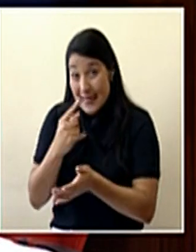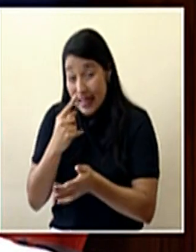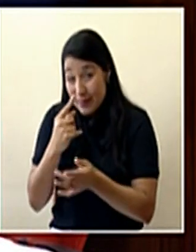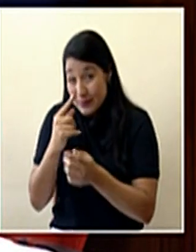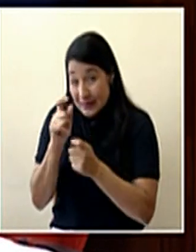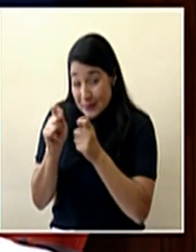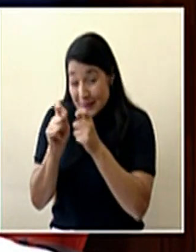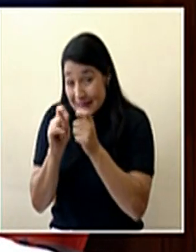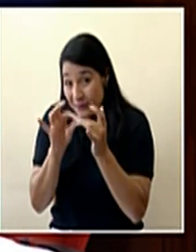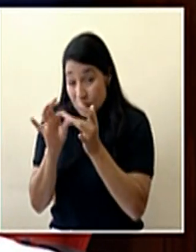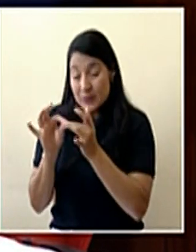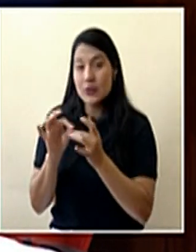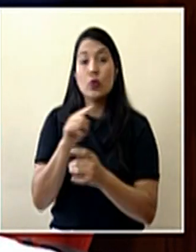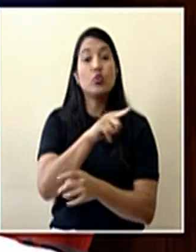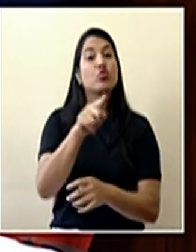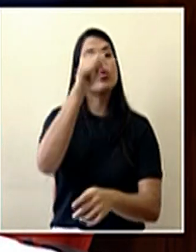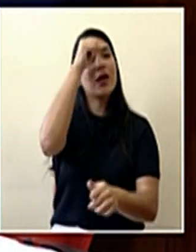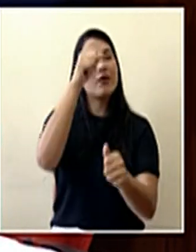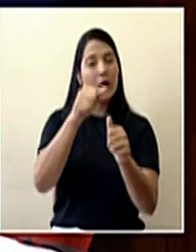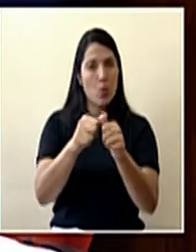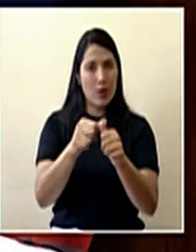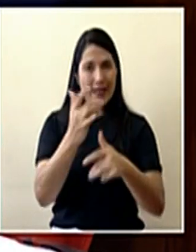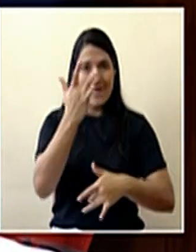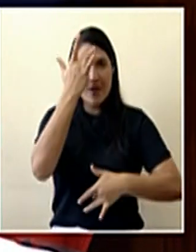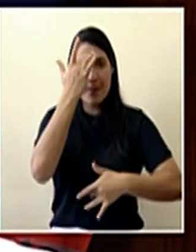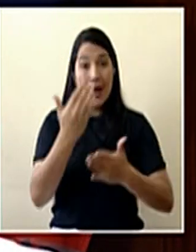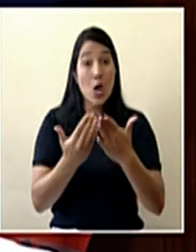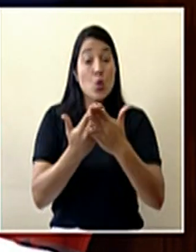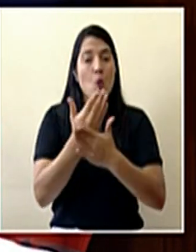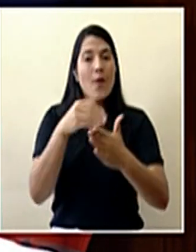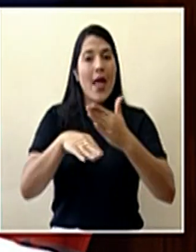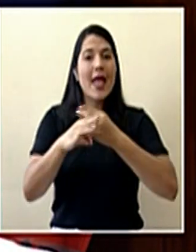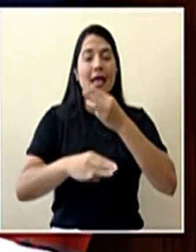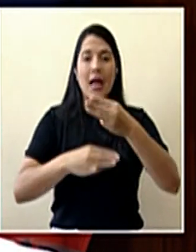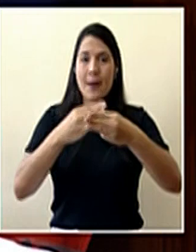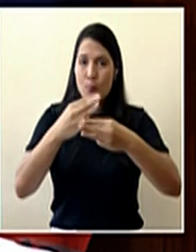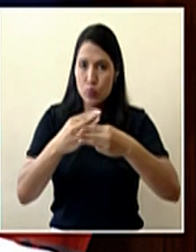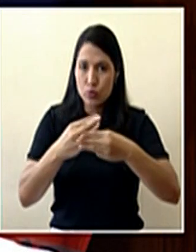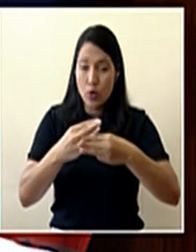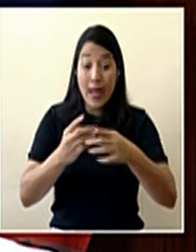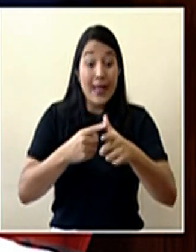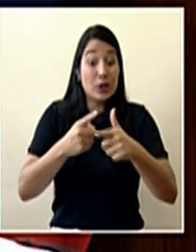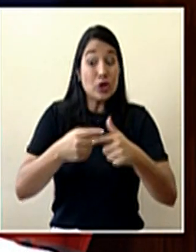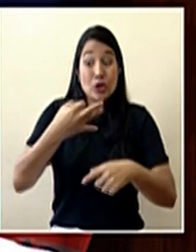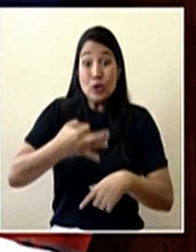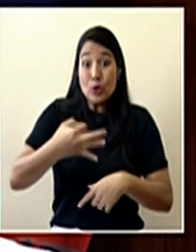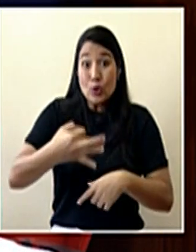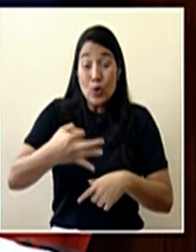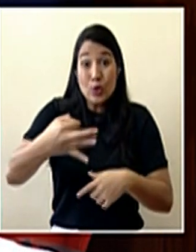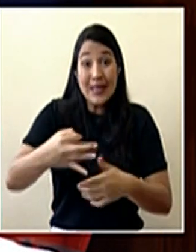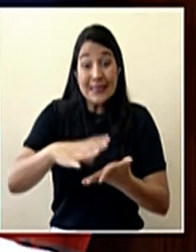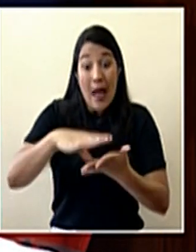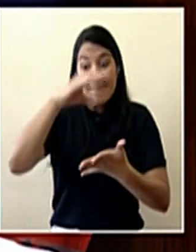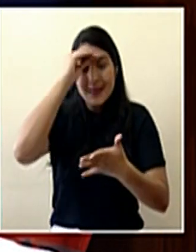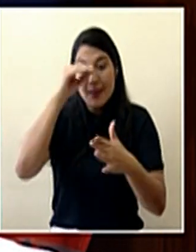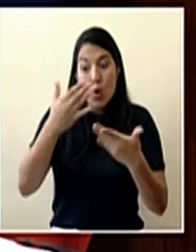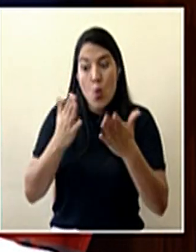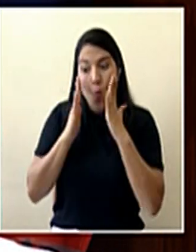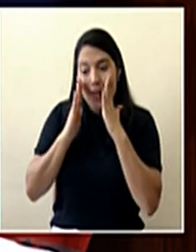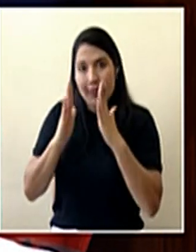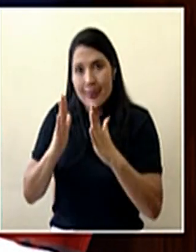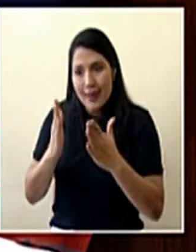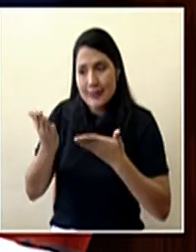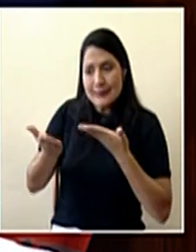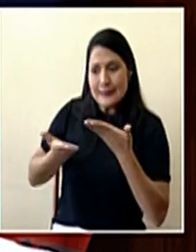nueva en el mundo. Donde todos los días se está aprendiendo respecto al manejo de este tipo de pacientes. En una unidad de cuidados